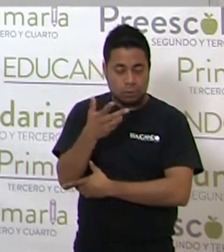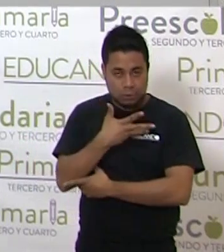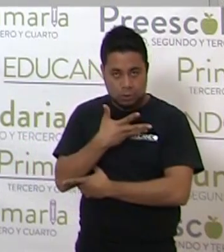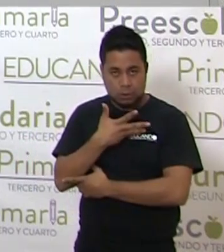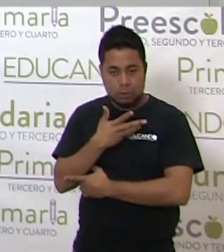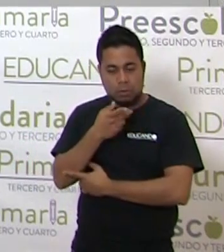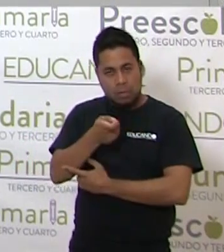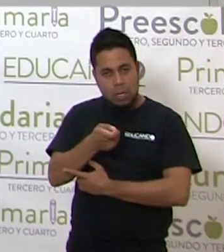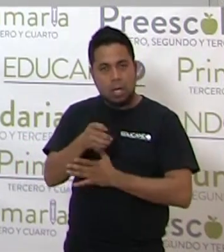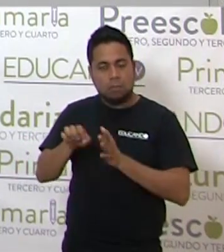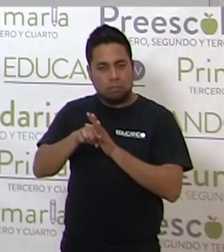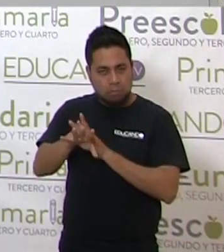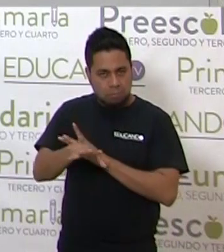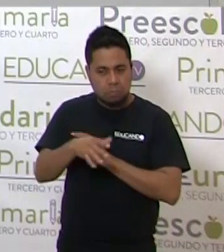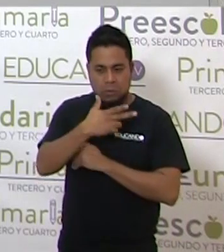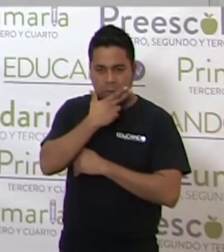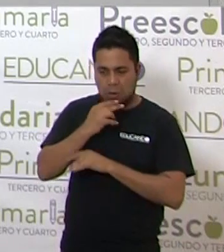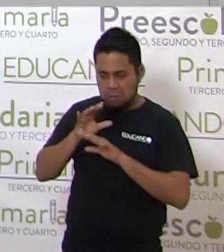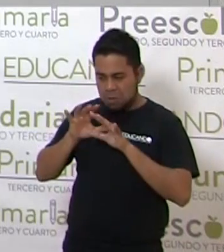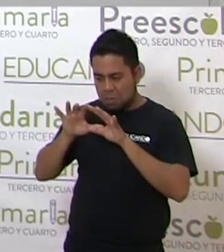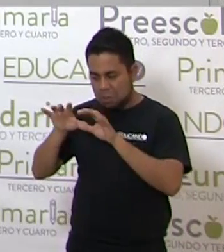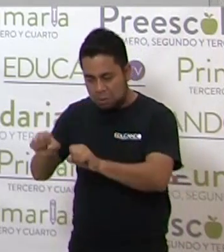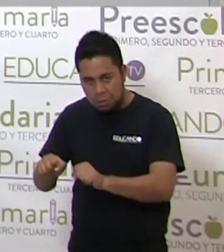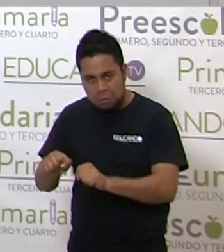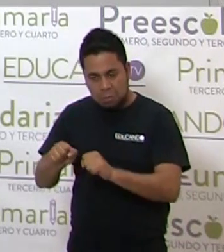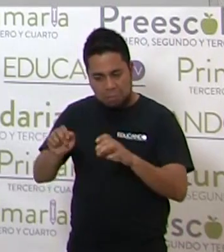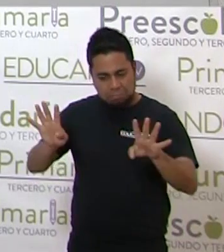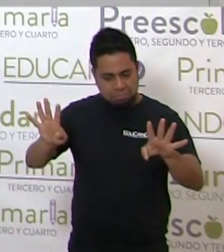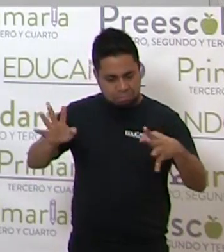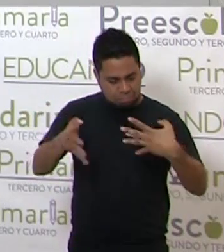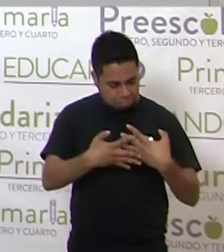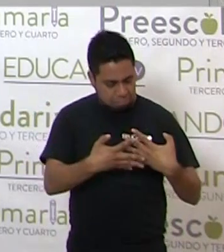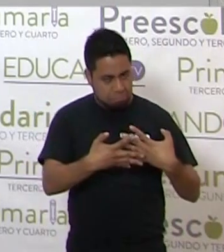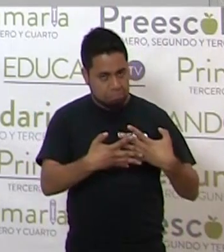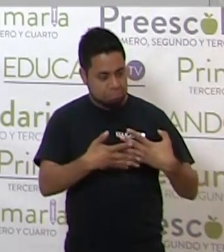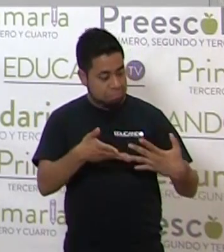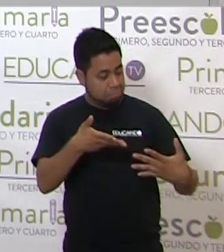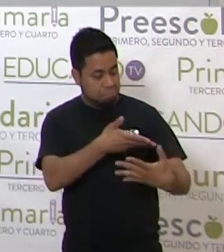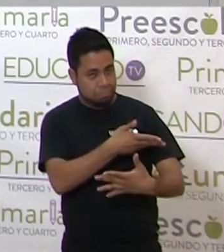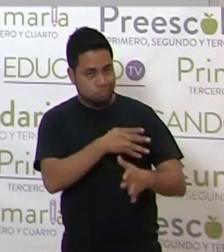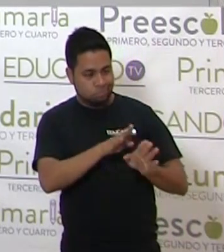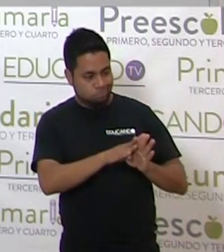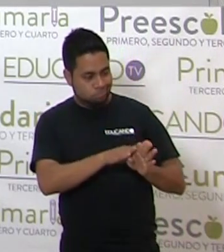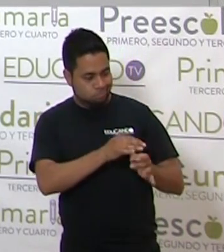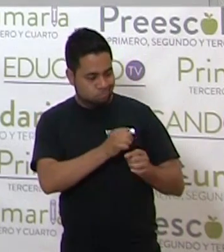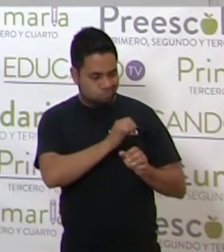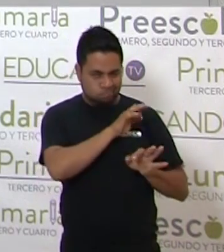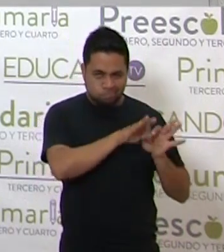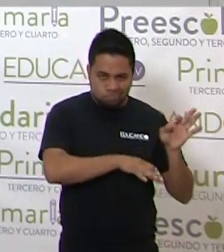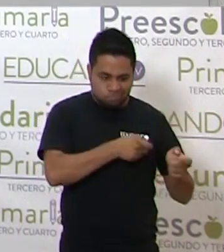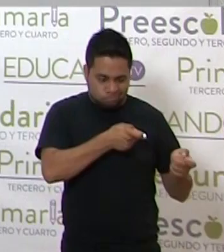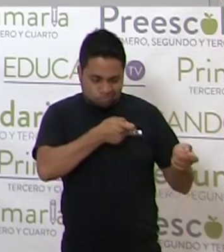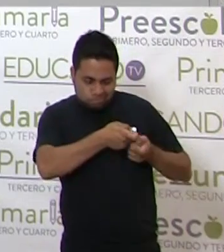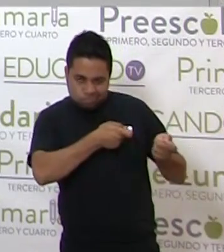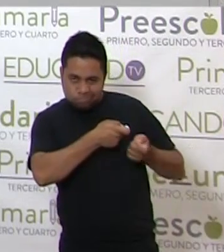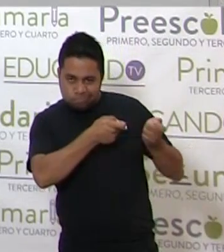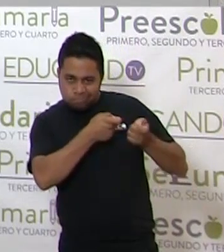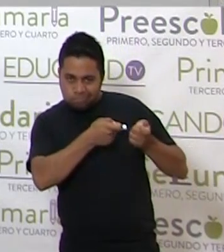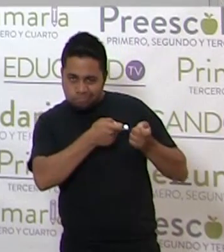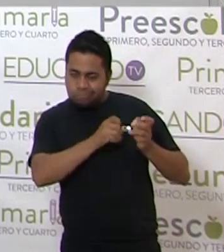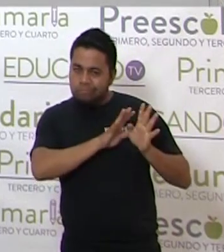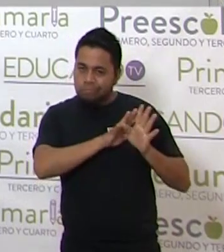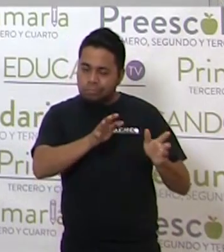las tomó, las atrapó, las encerró, las dominó y entonces las